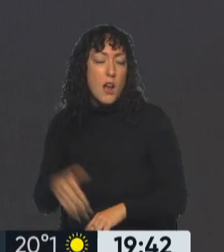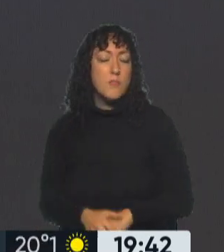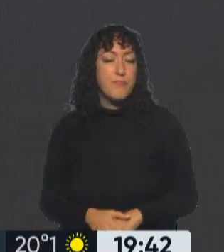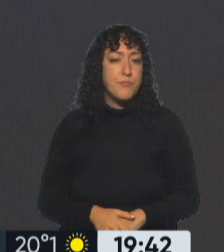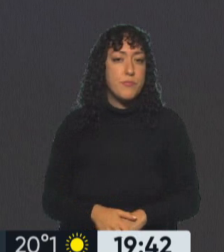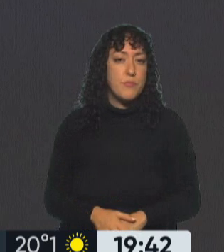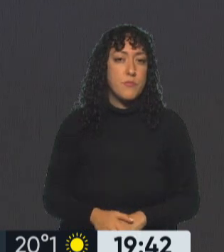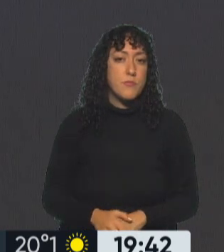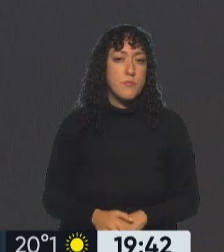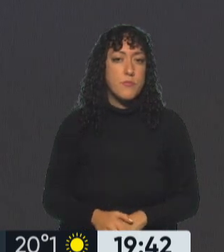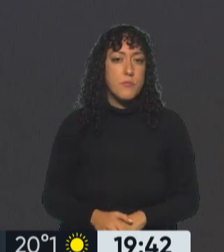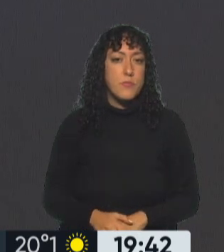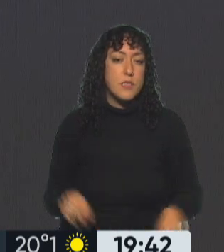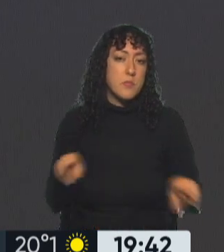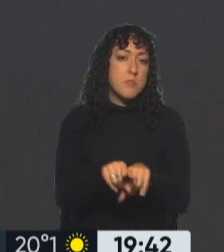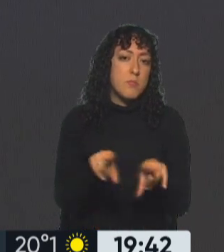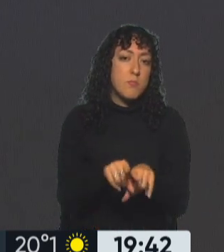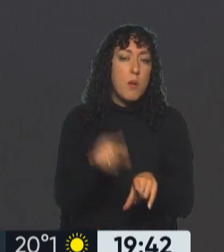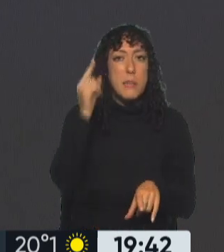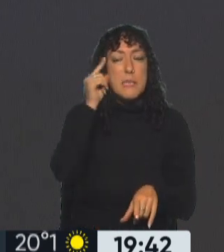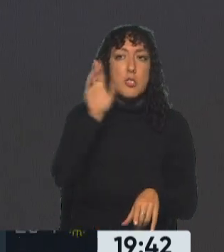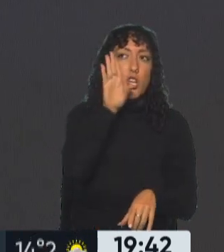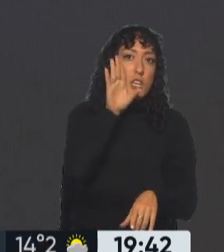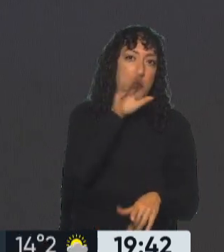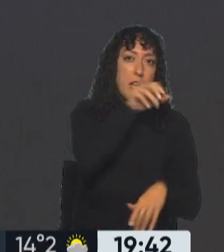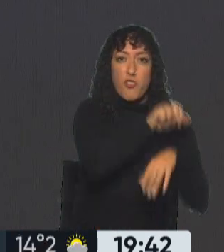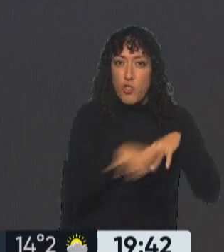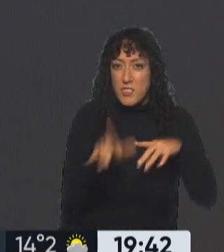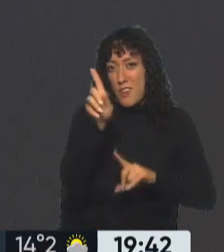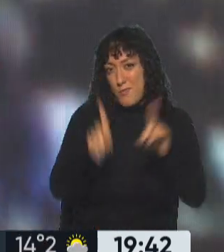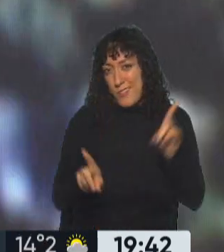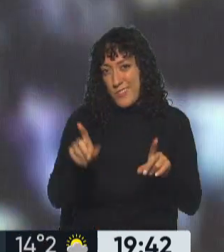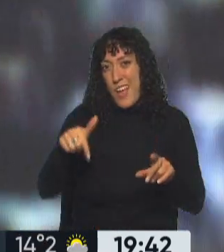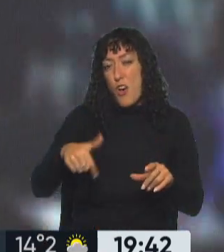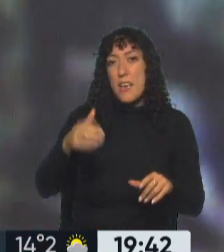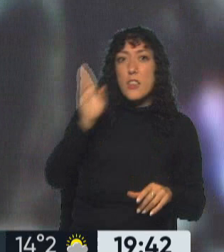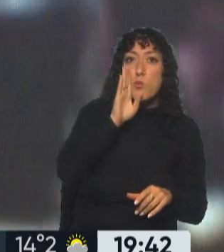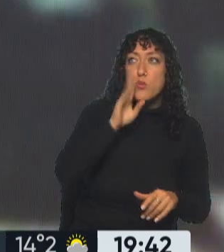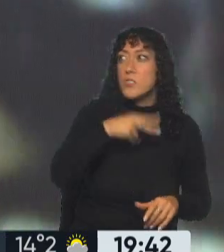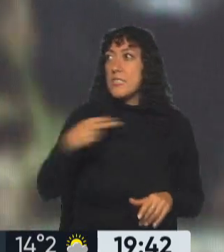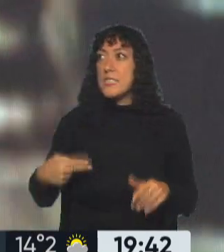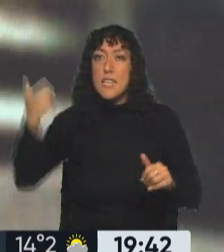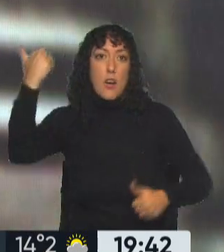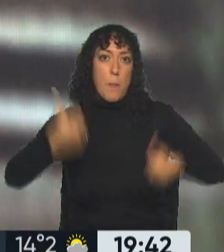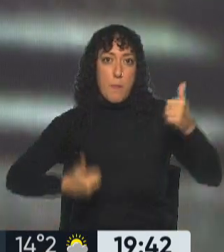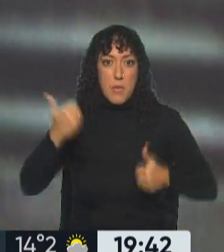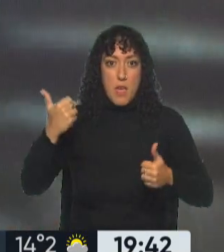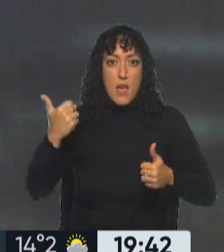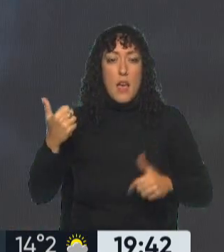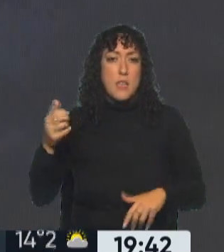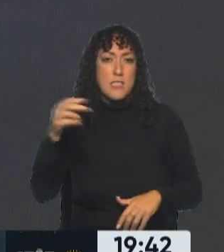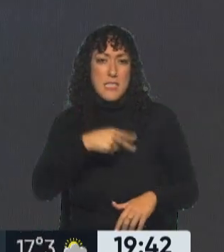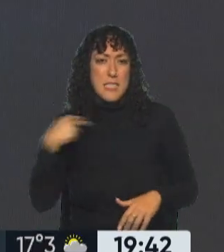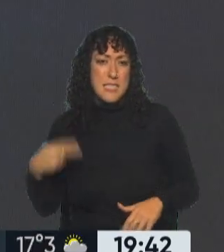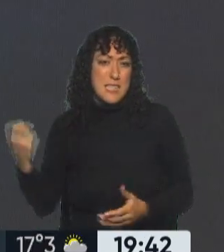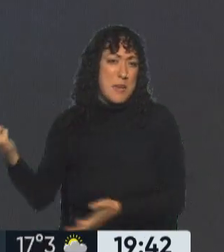alguna subsidiaria del pensamiento norteamericano, en una época que compite Estados Unidos con China, cuando China invierte en América